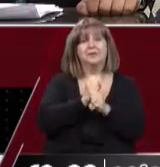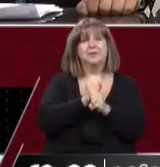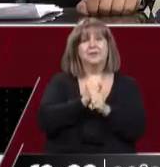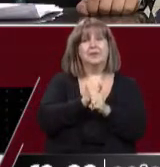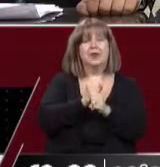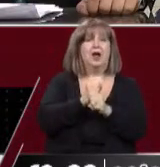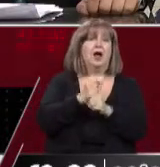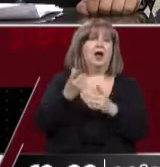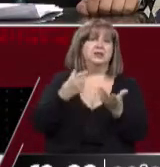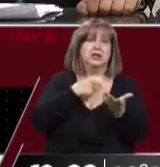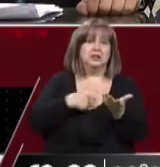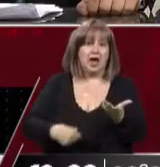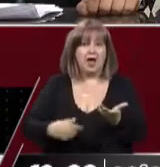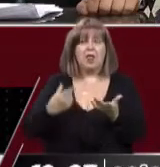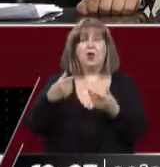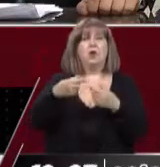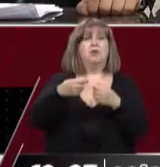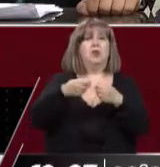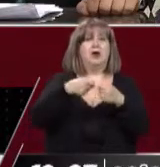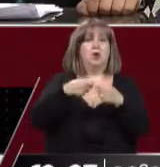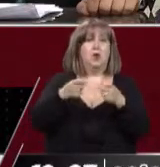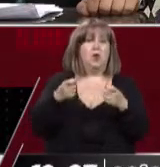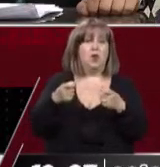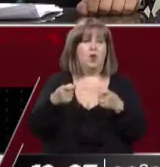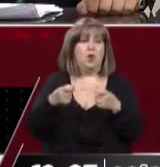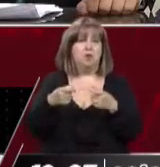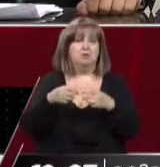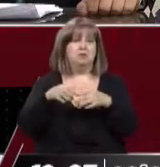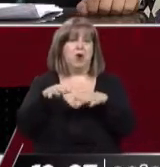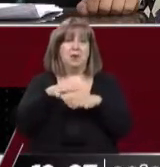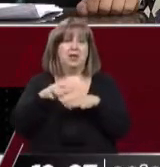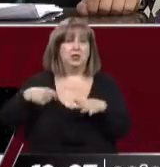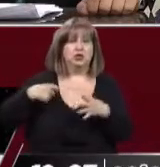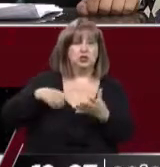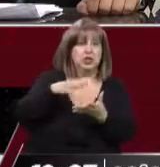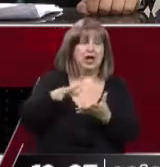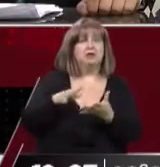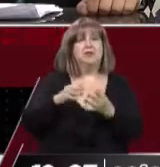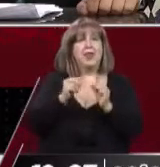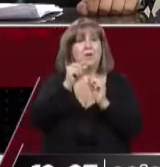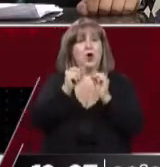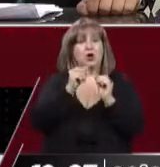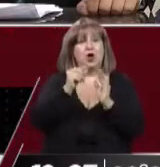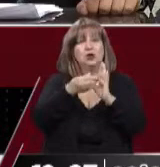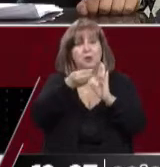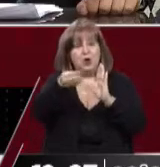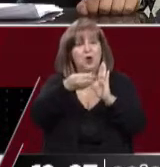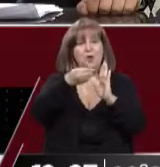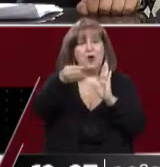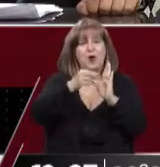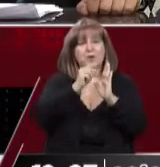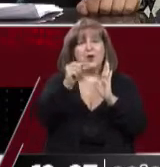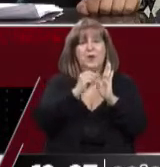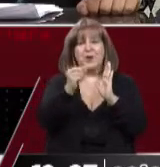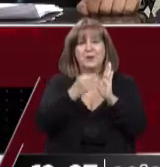o hacia alguna organización de la sociedad civil o movimientos sociales, bueno, progresivamente van siendo incorporados a